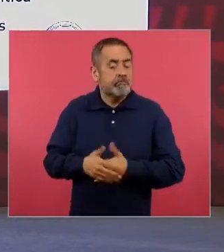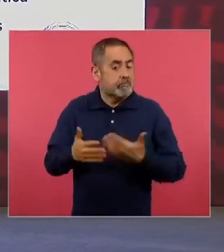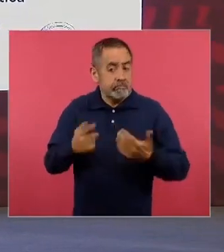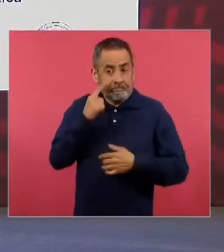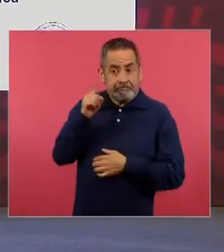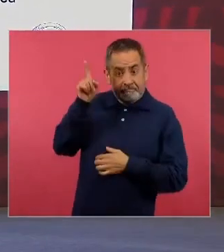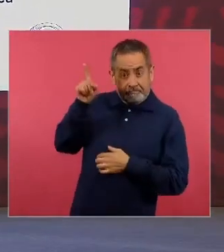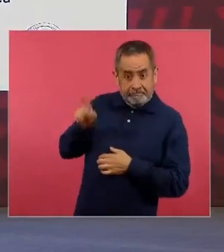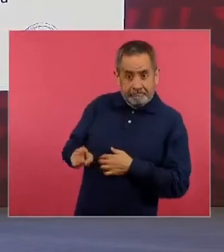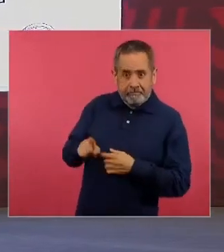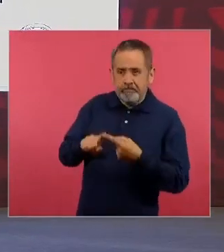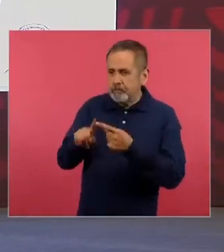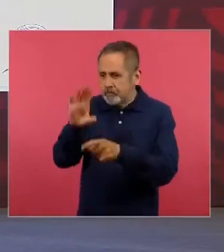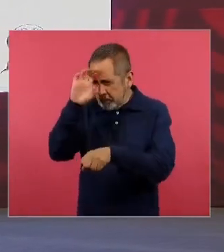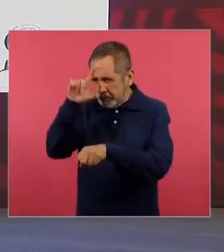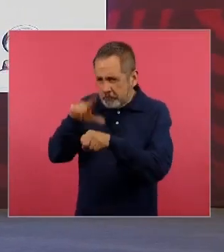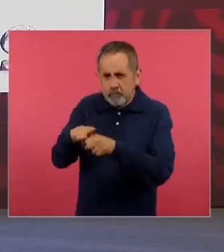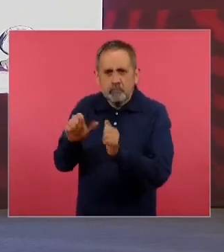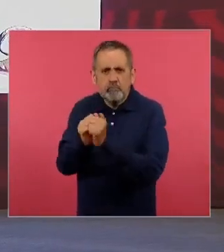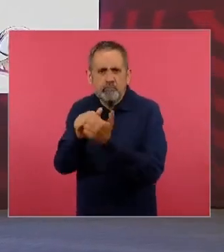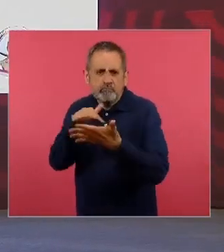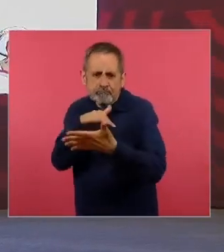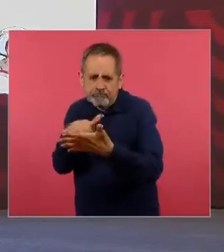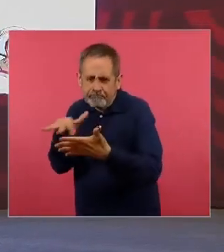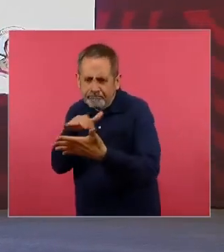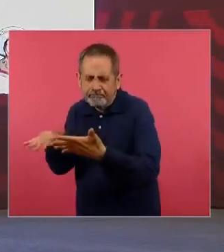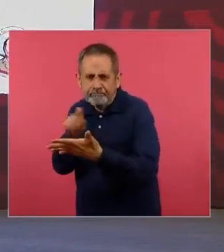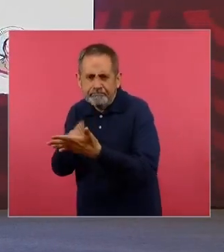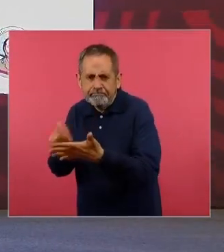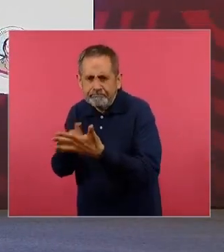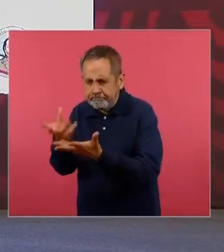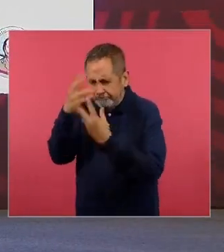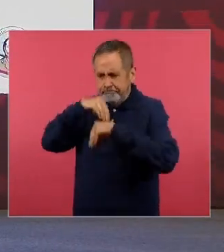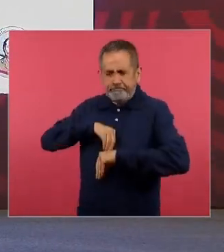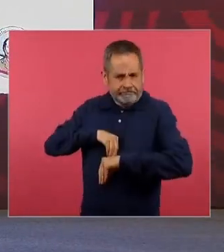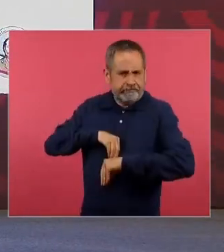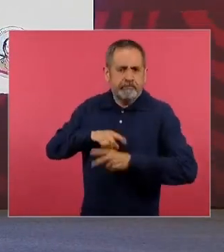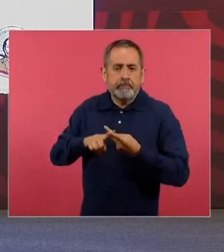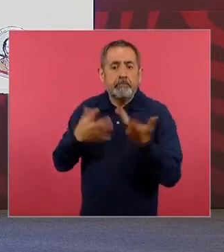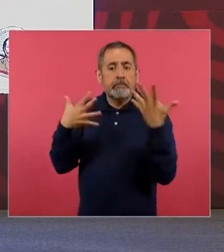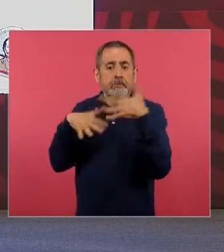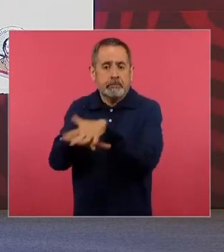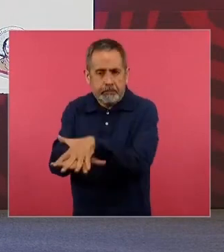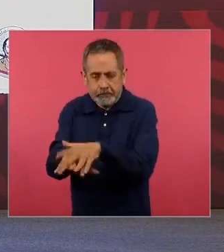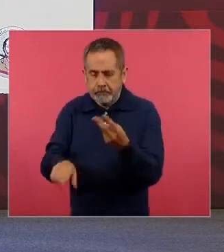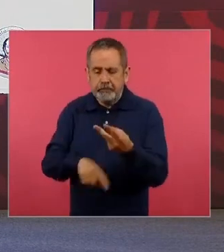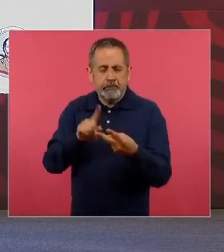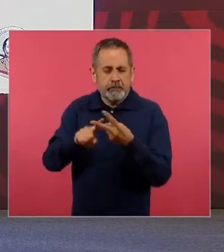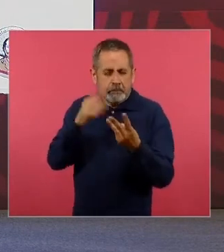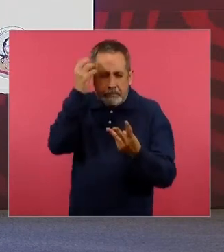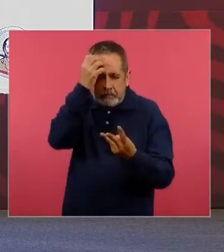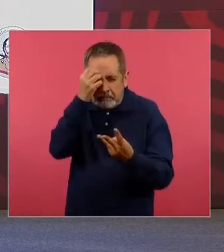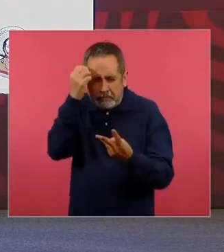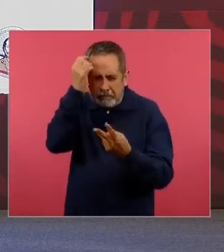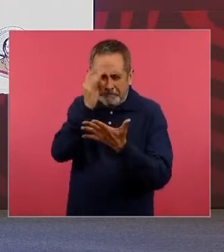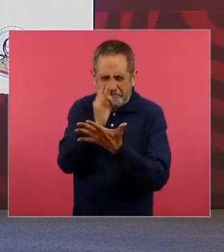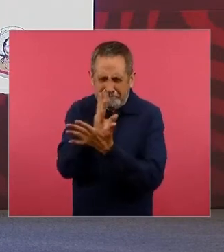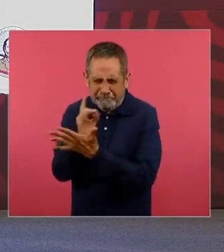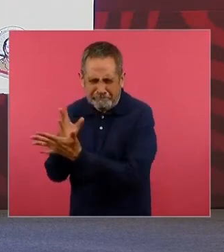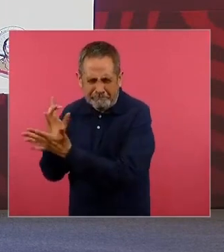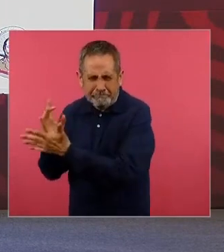apropiación de las culturas a través de la lectura y la escritura, inclusión, pensamiento crítico